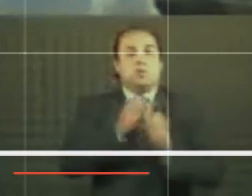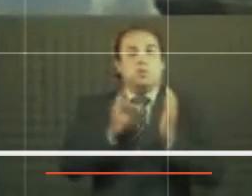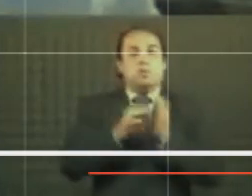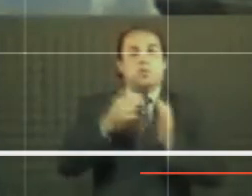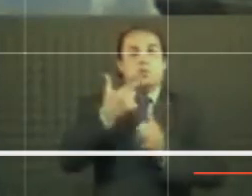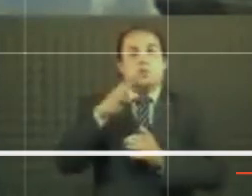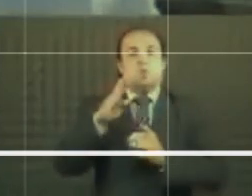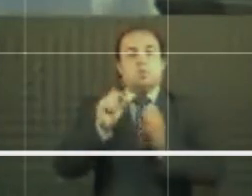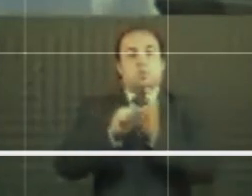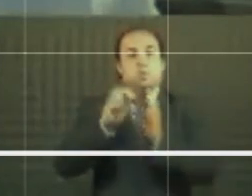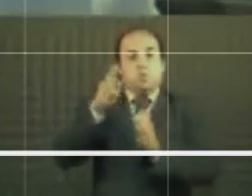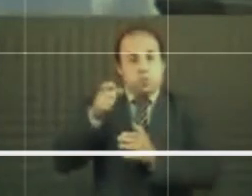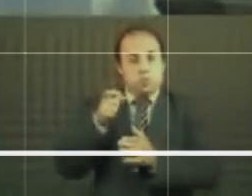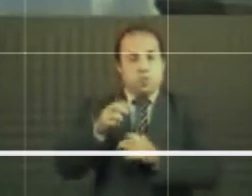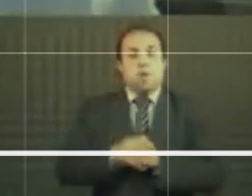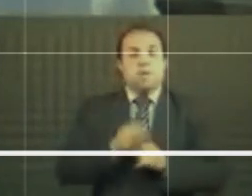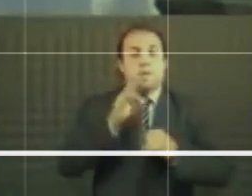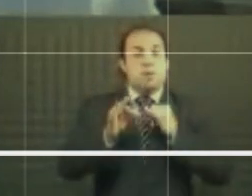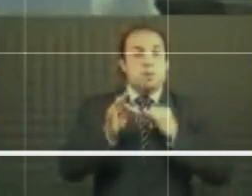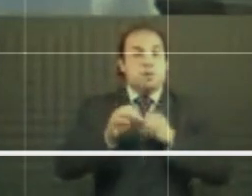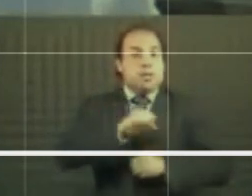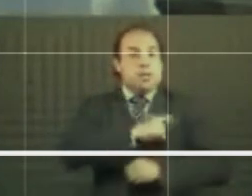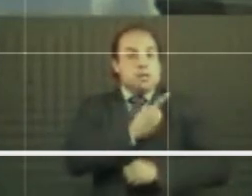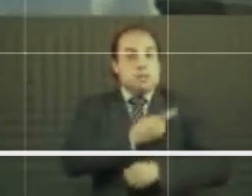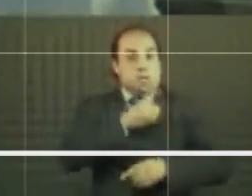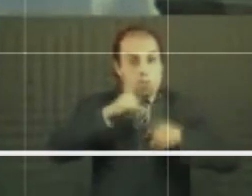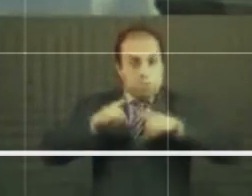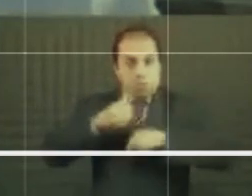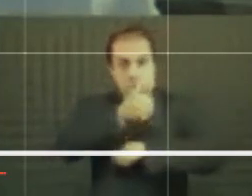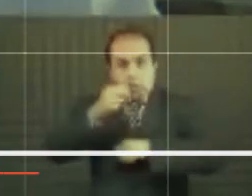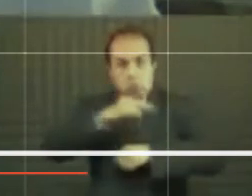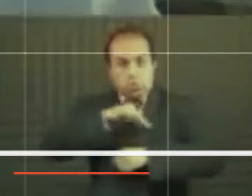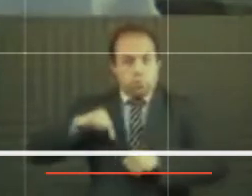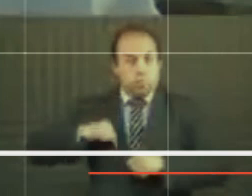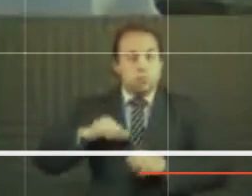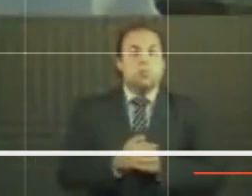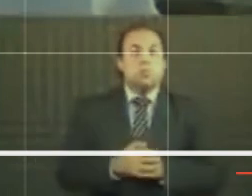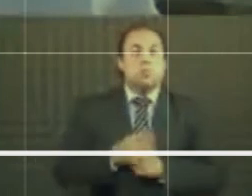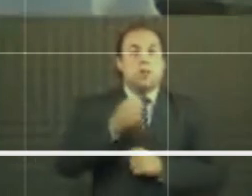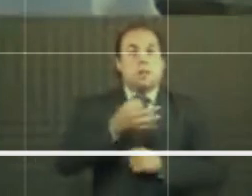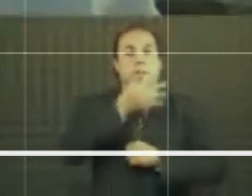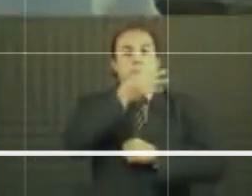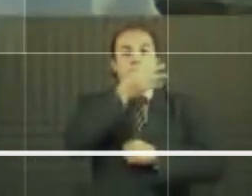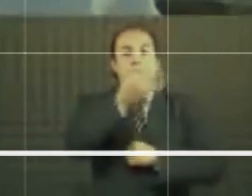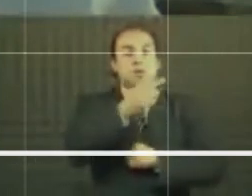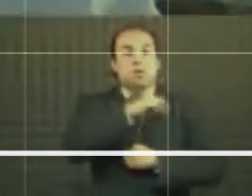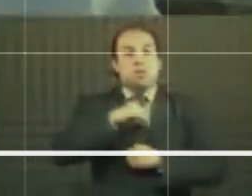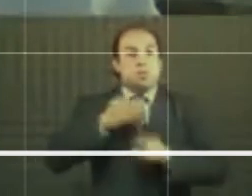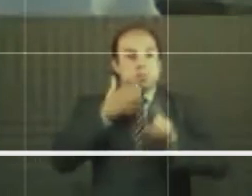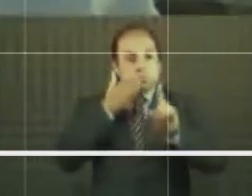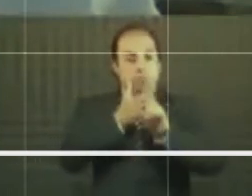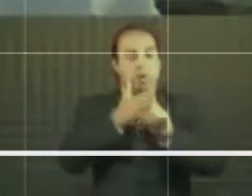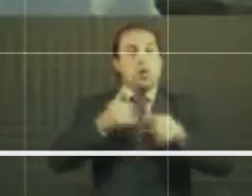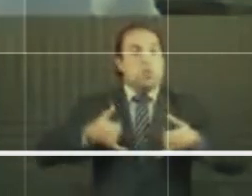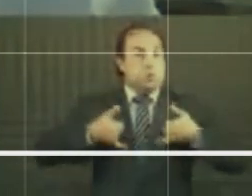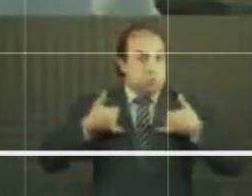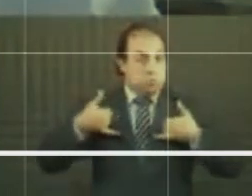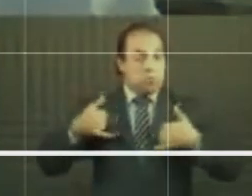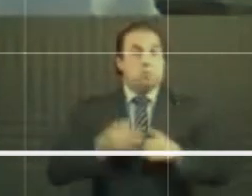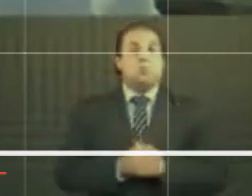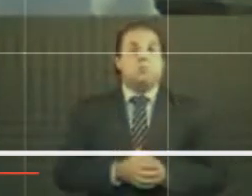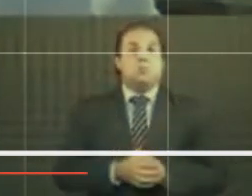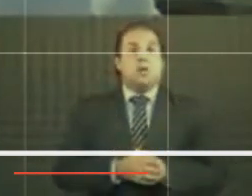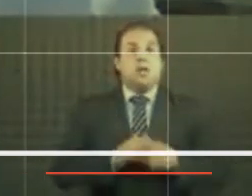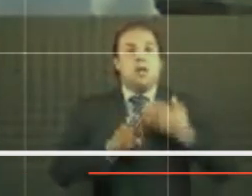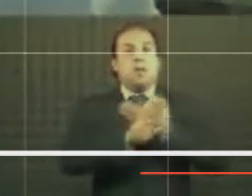Y finalmente, recordar, la salud depende de cada uno de nosotros. Este es un mensaje que estamos enfocando todavía principalmente a los jóvenes. Hay que